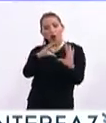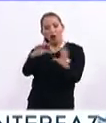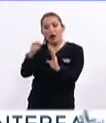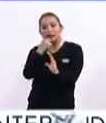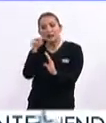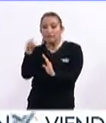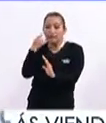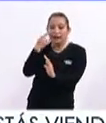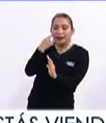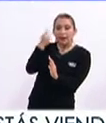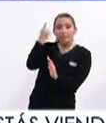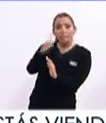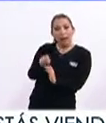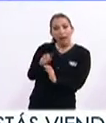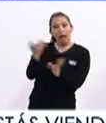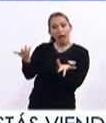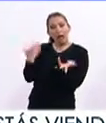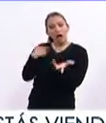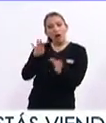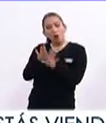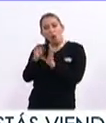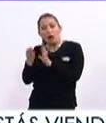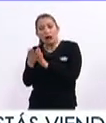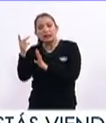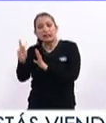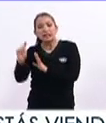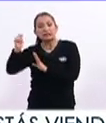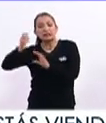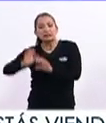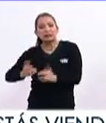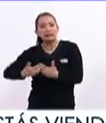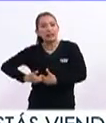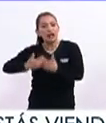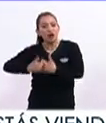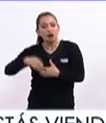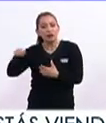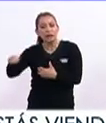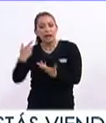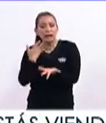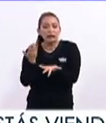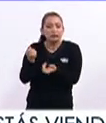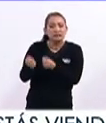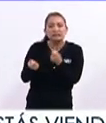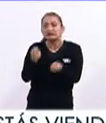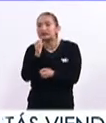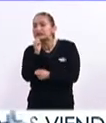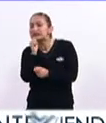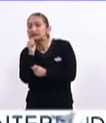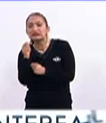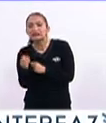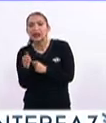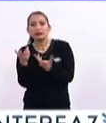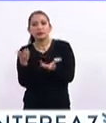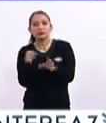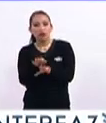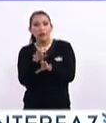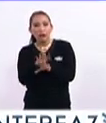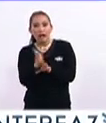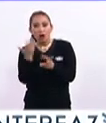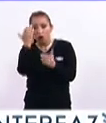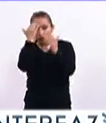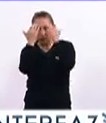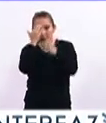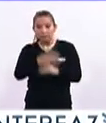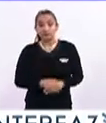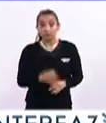los niños a la aproximación de la tecnología y la aproximación de lo